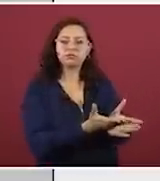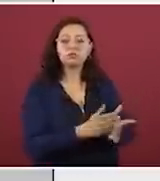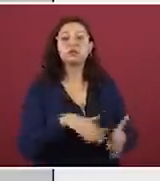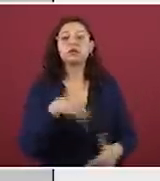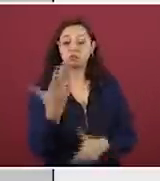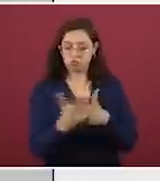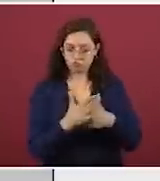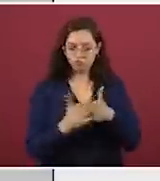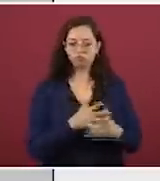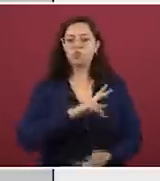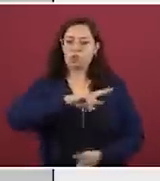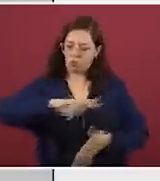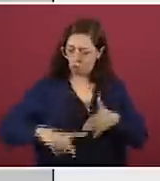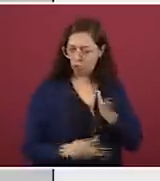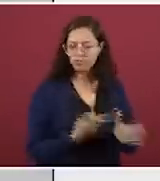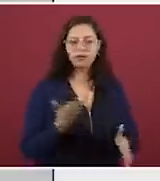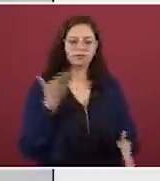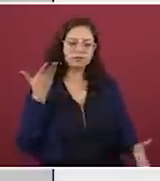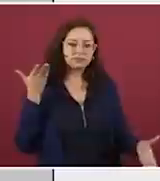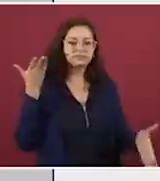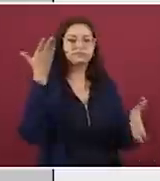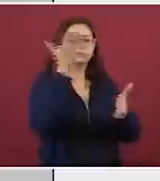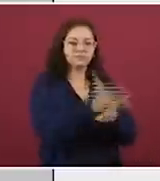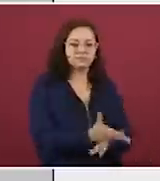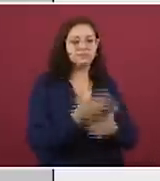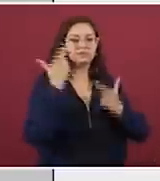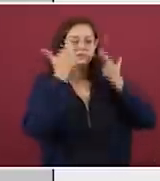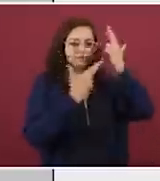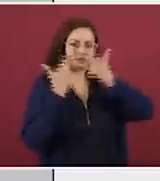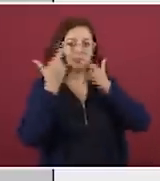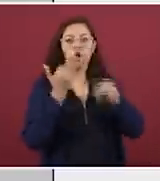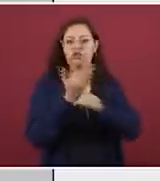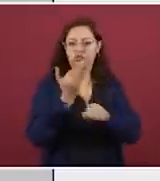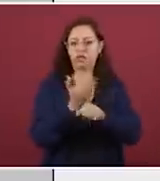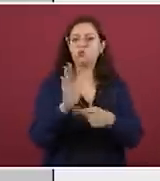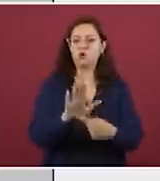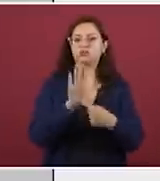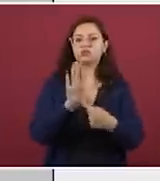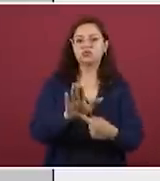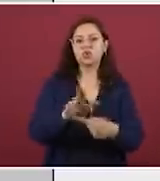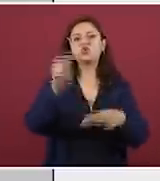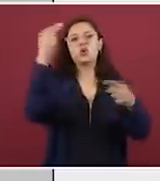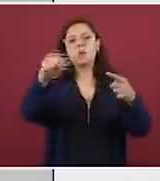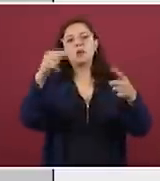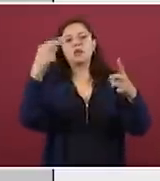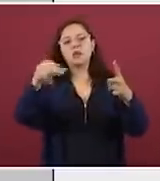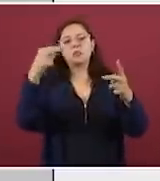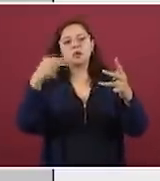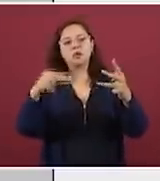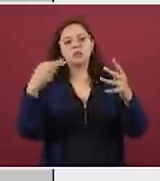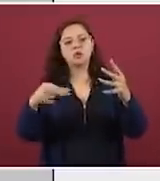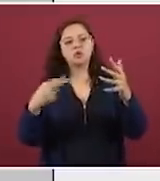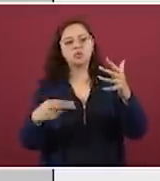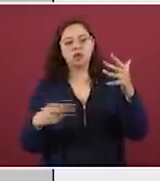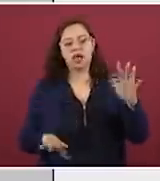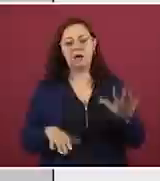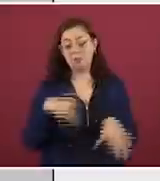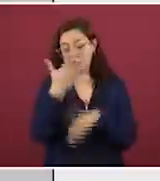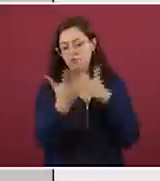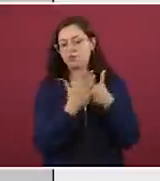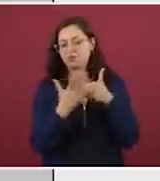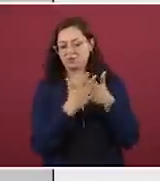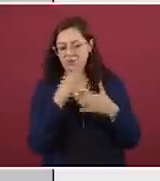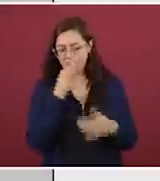estas 12 estaciones de servicio, que ahorita les muestro cuáles fueron, y en su momento, no les vamos a avisar obviamente en qué